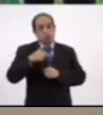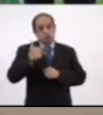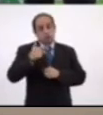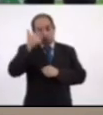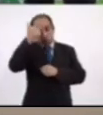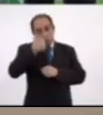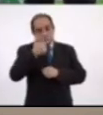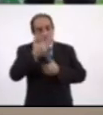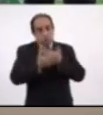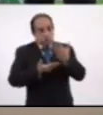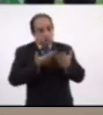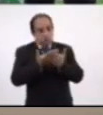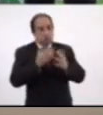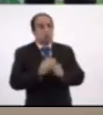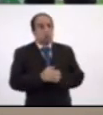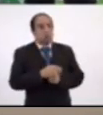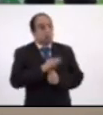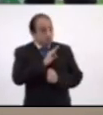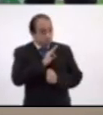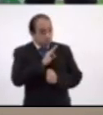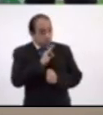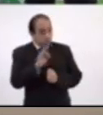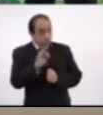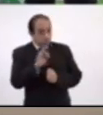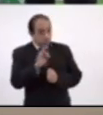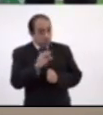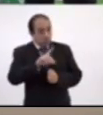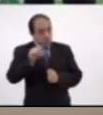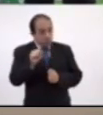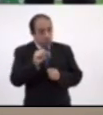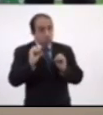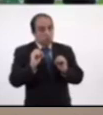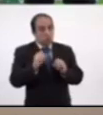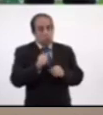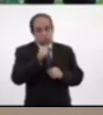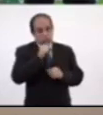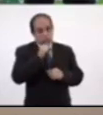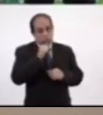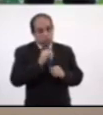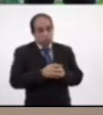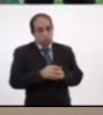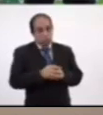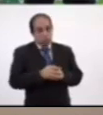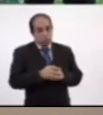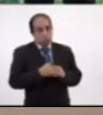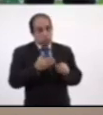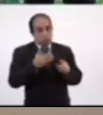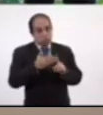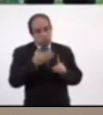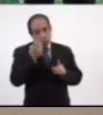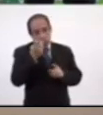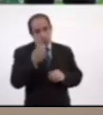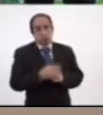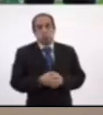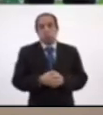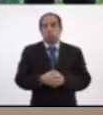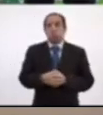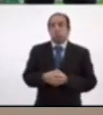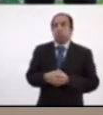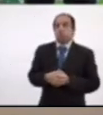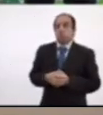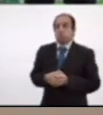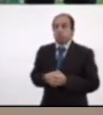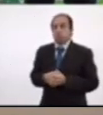el servicio. ¿Habrá la posibilidad que después o todavía no han llegado a esa parte? Mira, en el